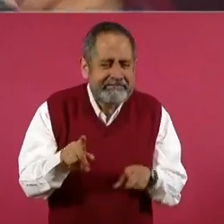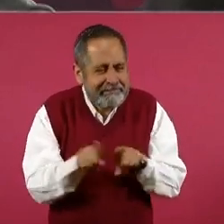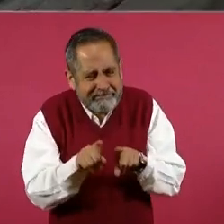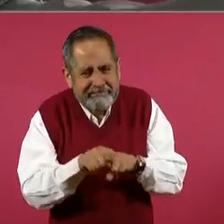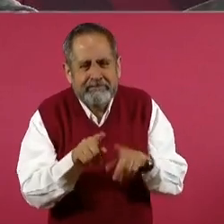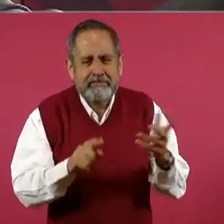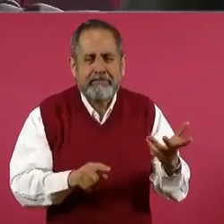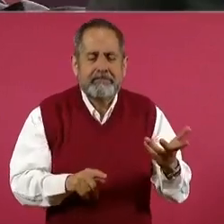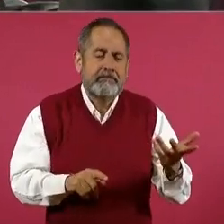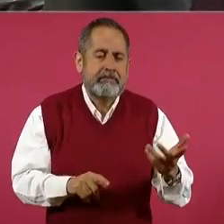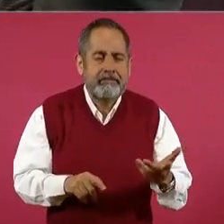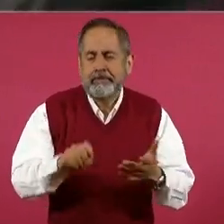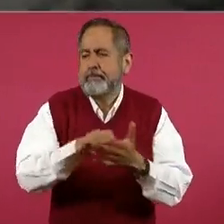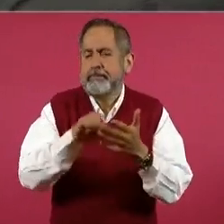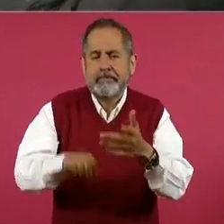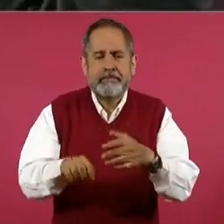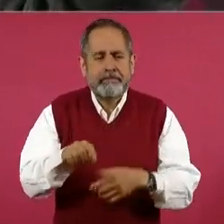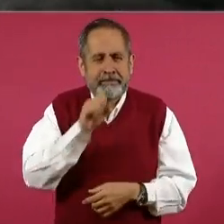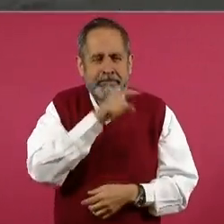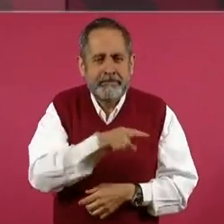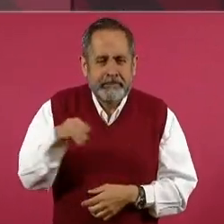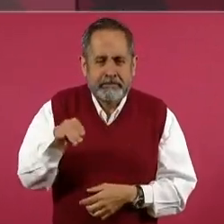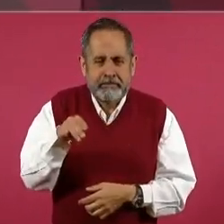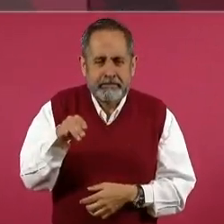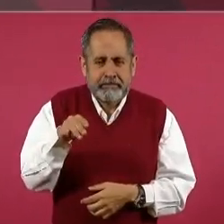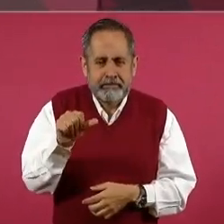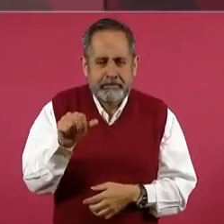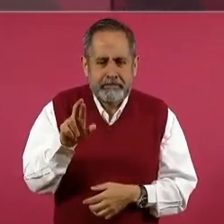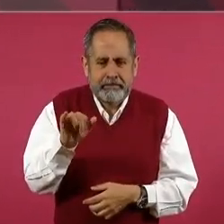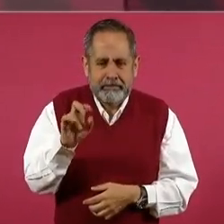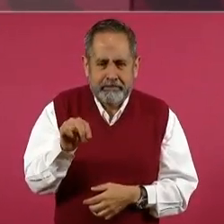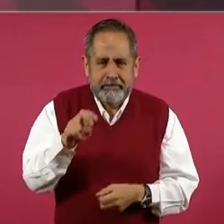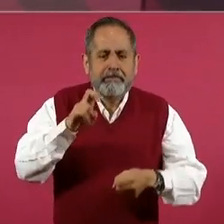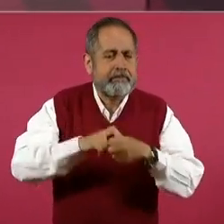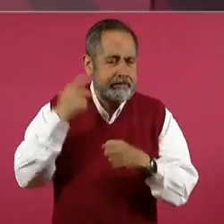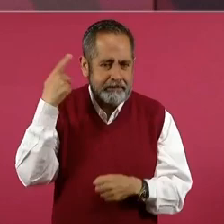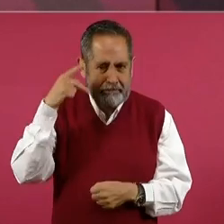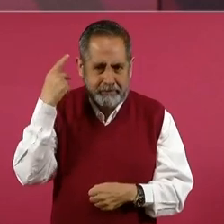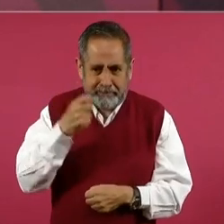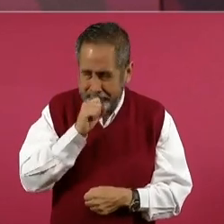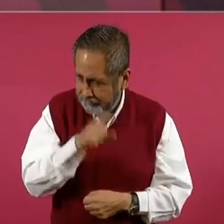Es el caso de Marín en Puebla.